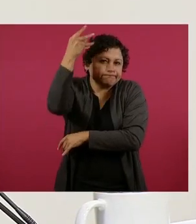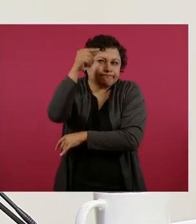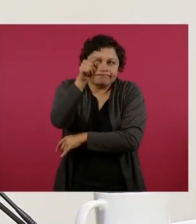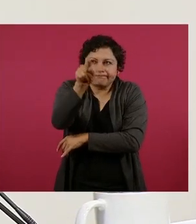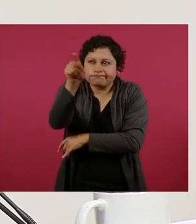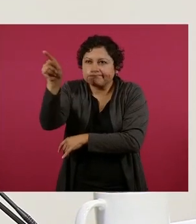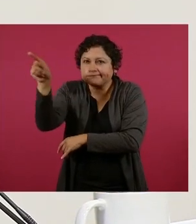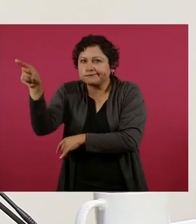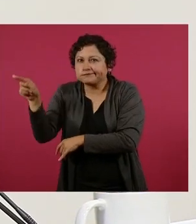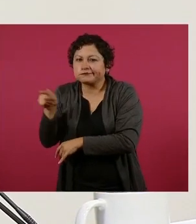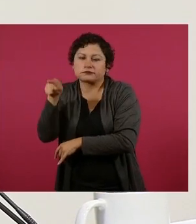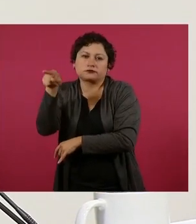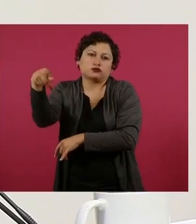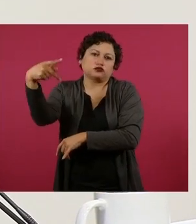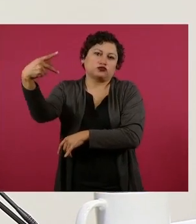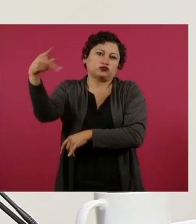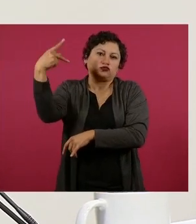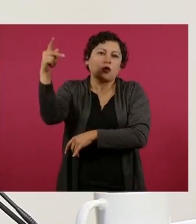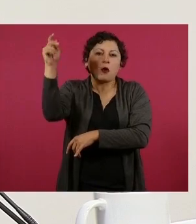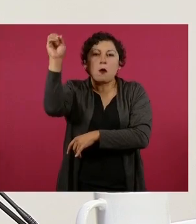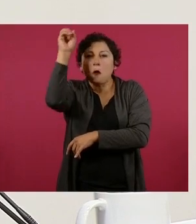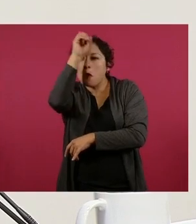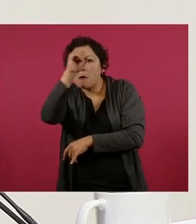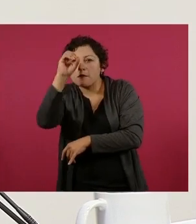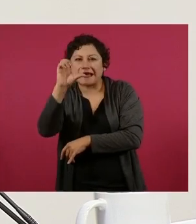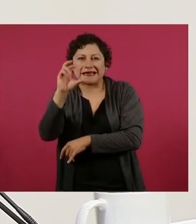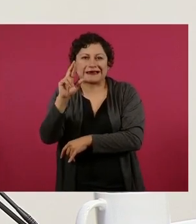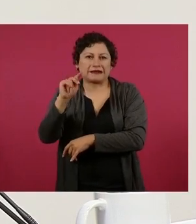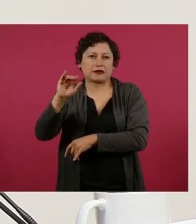y la reflexión crítica.